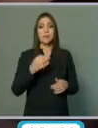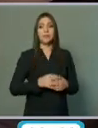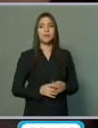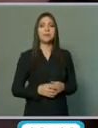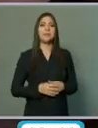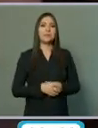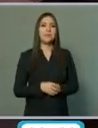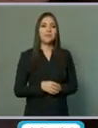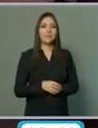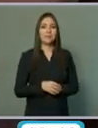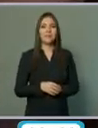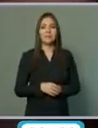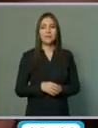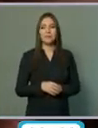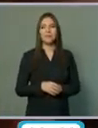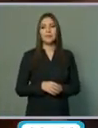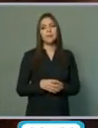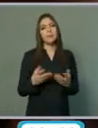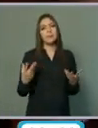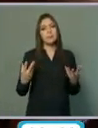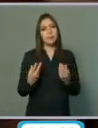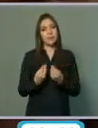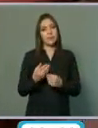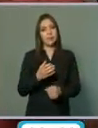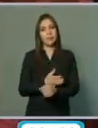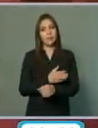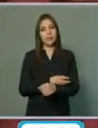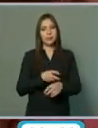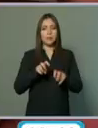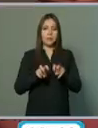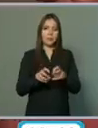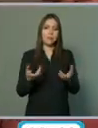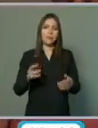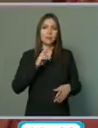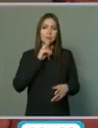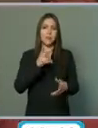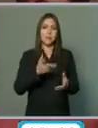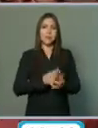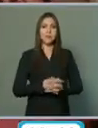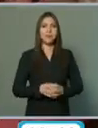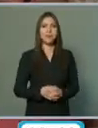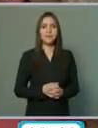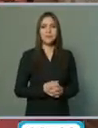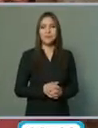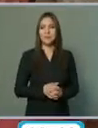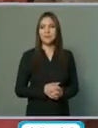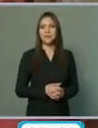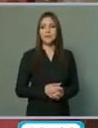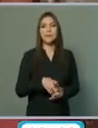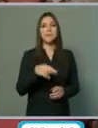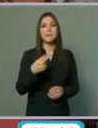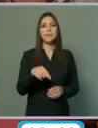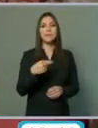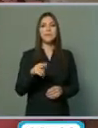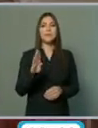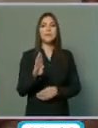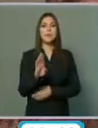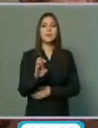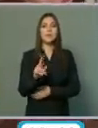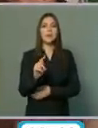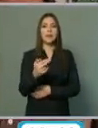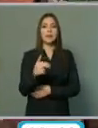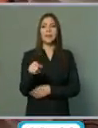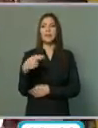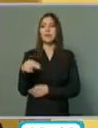Bueno, muy bueno, Y acompañada, ¿verdad? Sí, ¿qué más puede pedir? ¿Su nombre Berta. y el